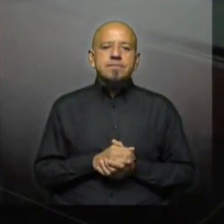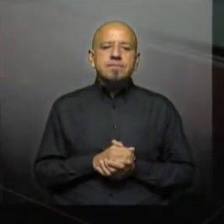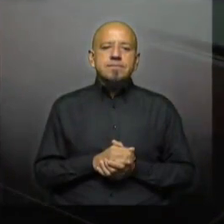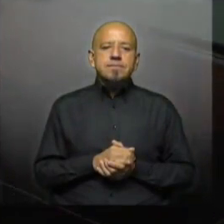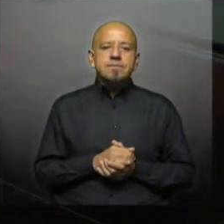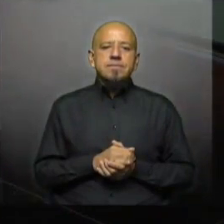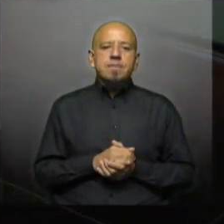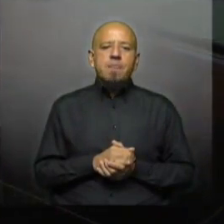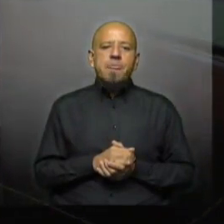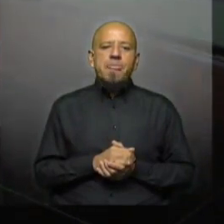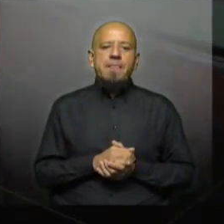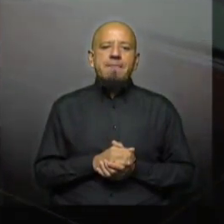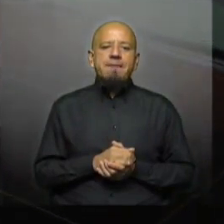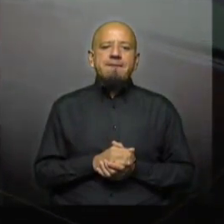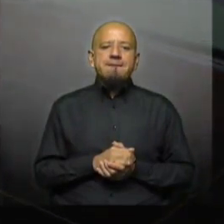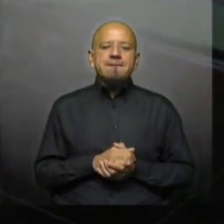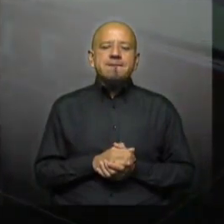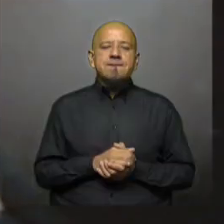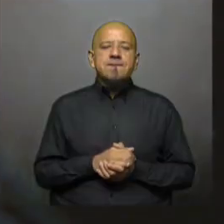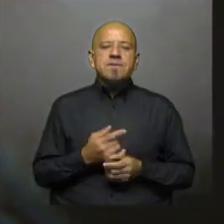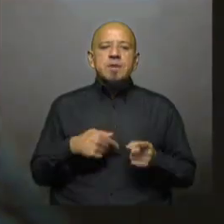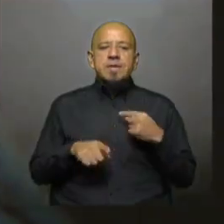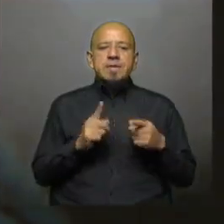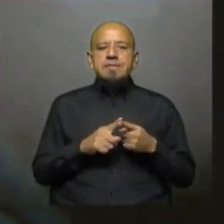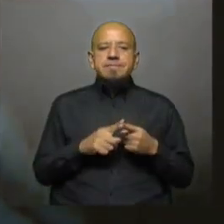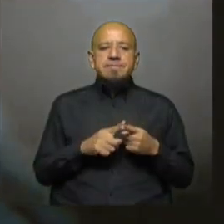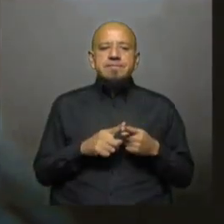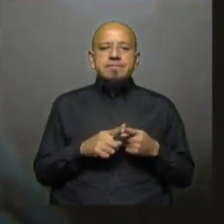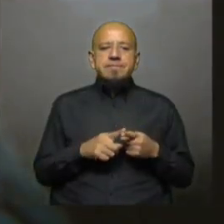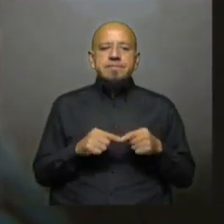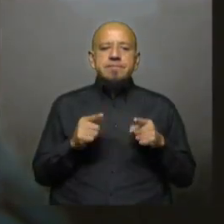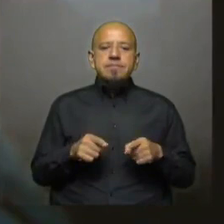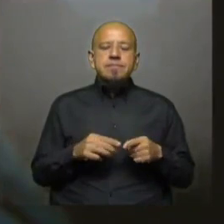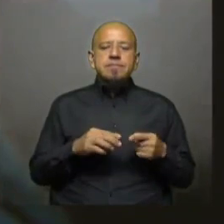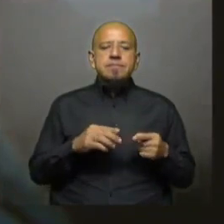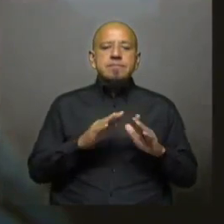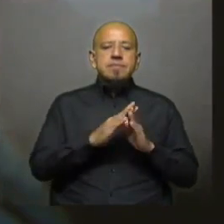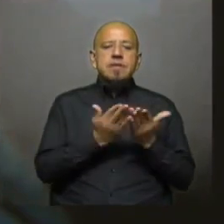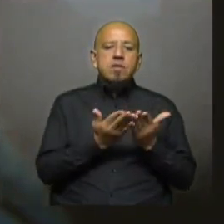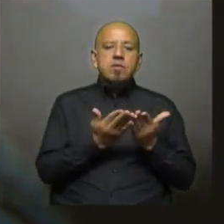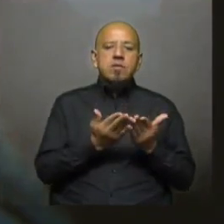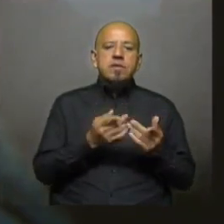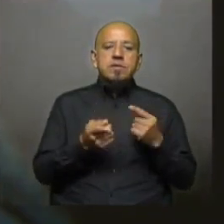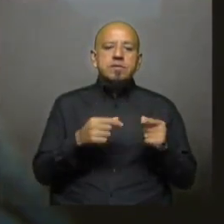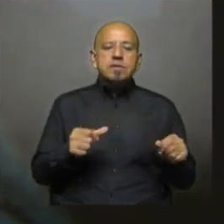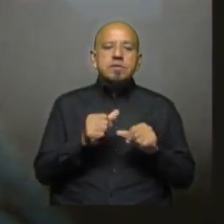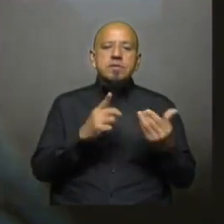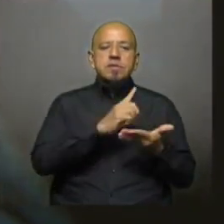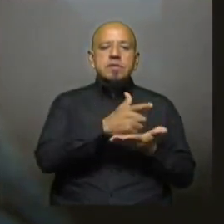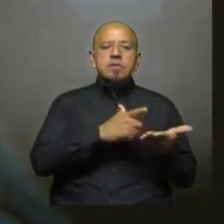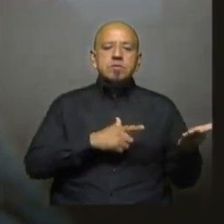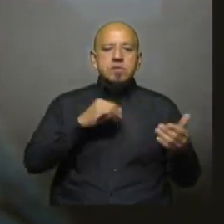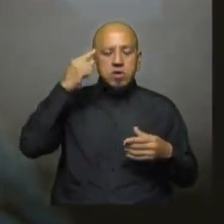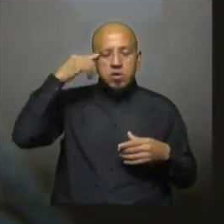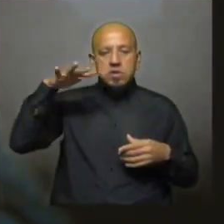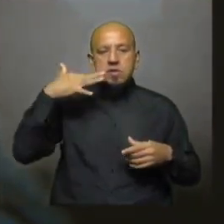Bienvenido nuevamente. Nuevamente, Sebastián. Como les contábamos al principio del programa, él estuvo acá por el libro que hizo literatura adolescente,